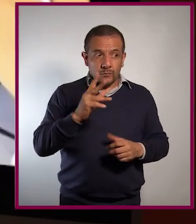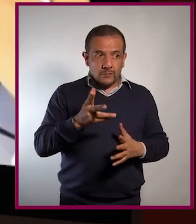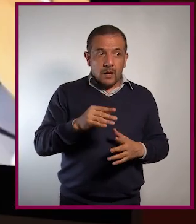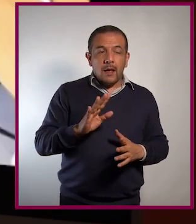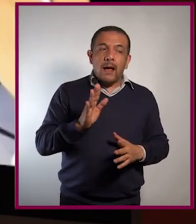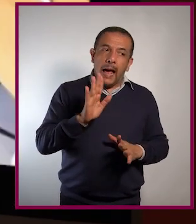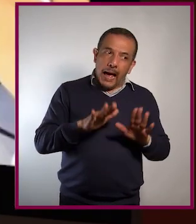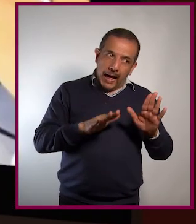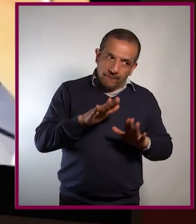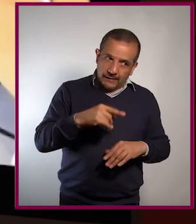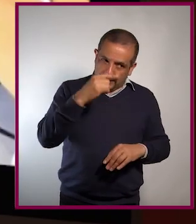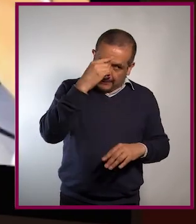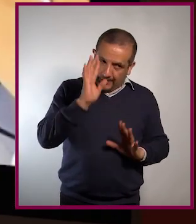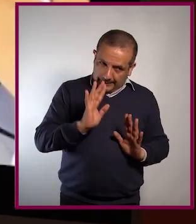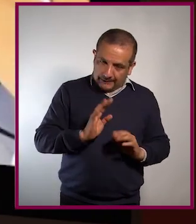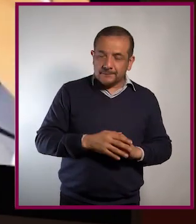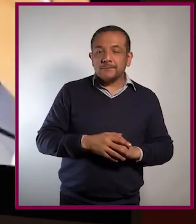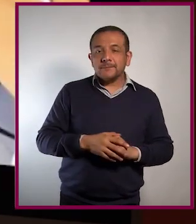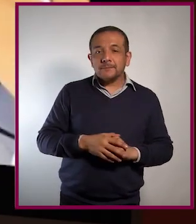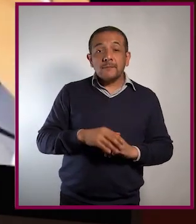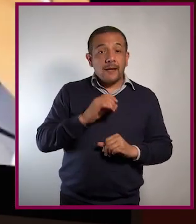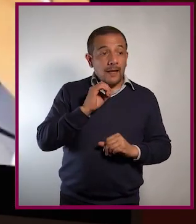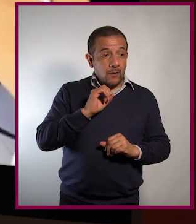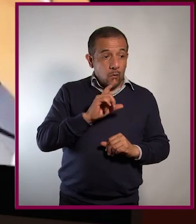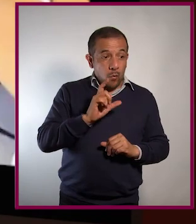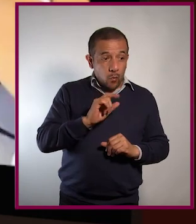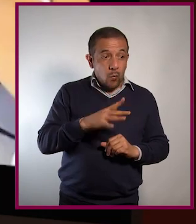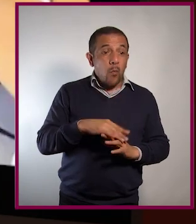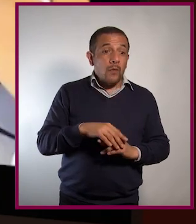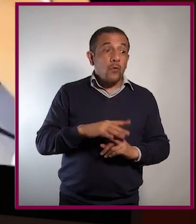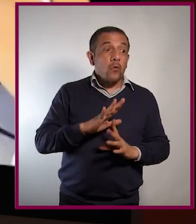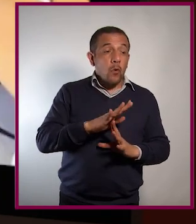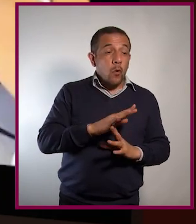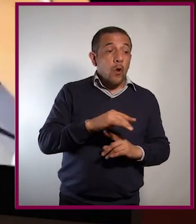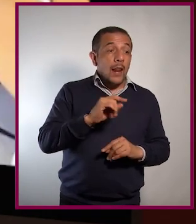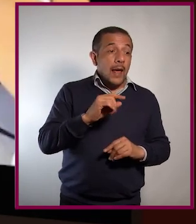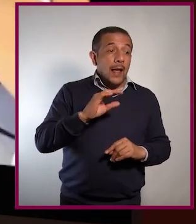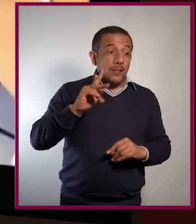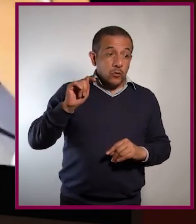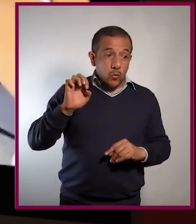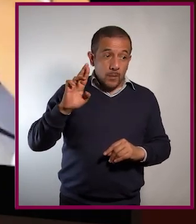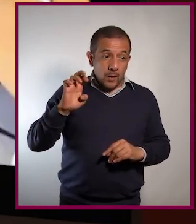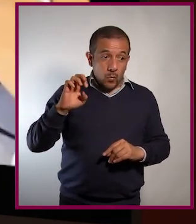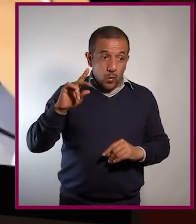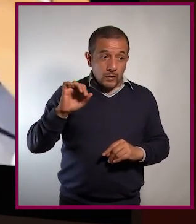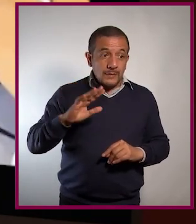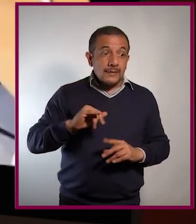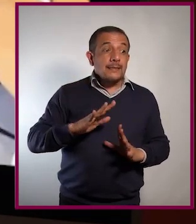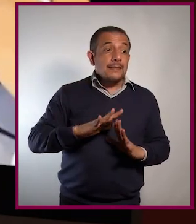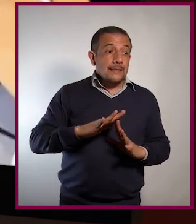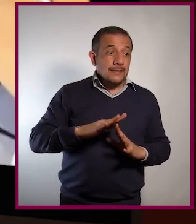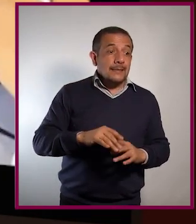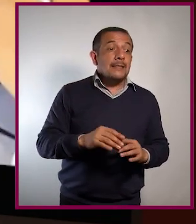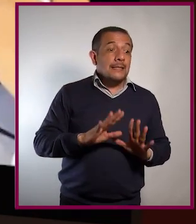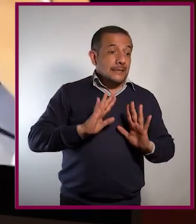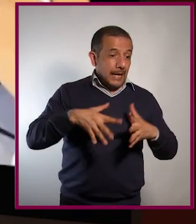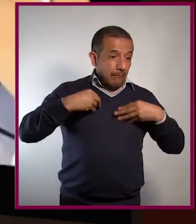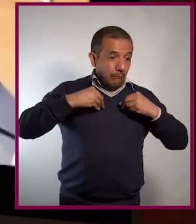no, o relativamente fácil. Activa. La latente no la puedes ver